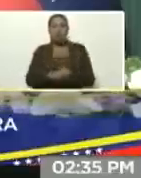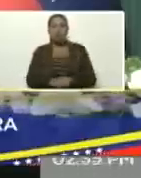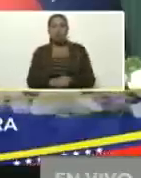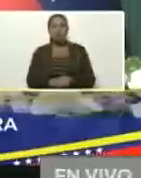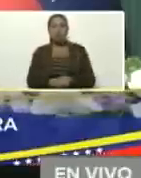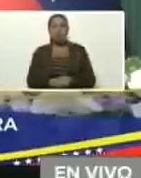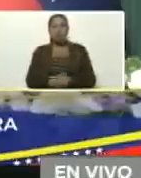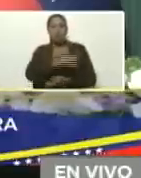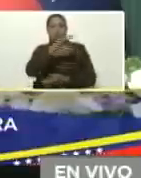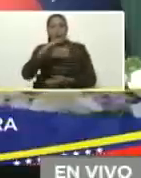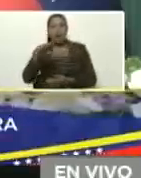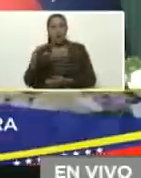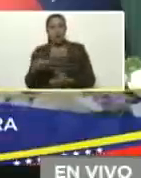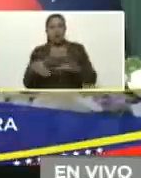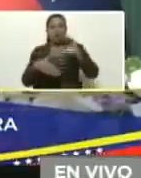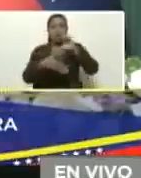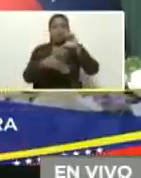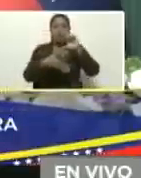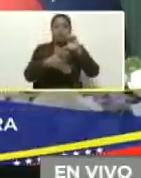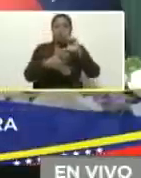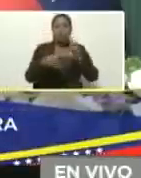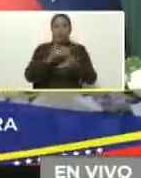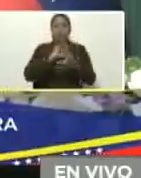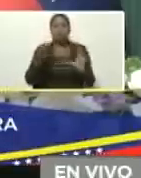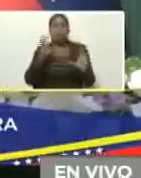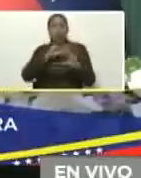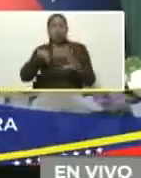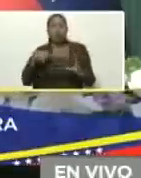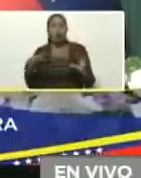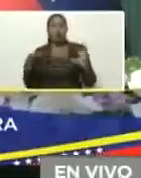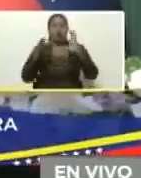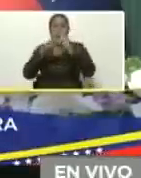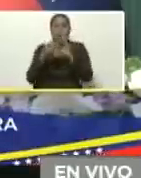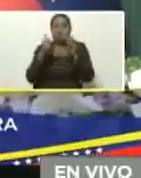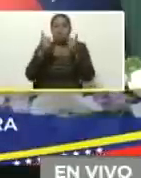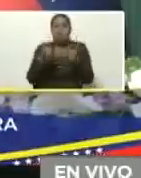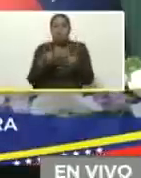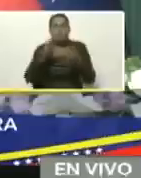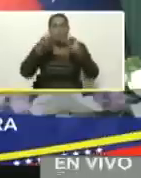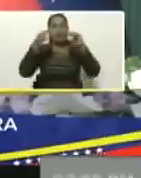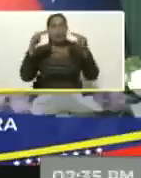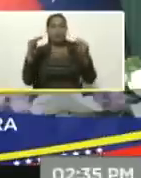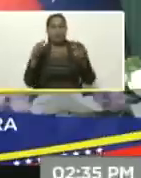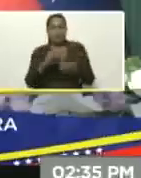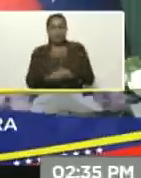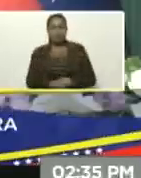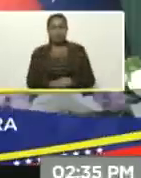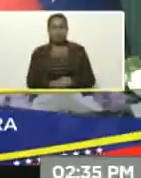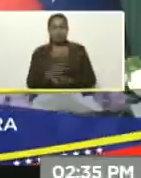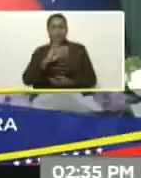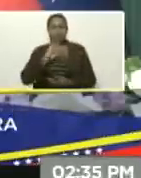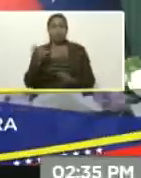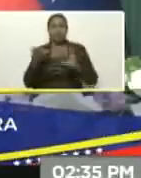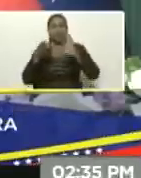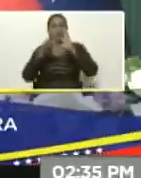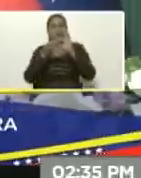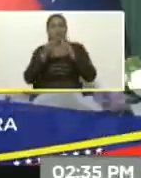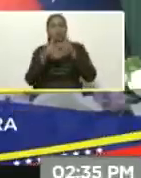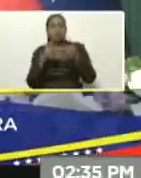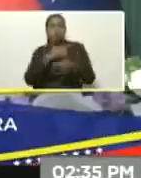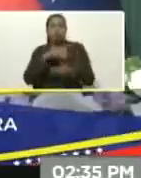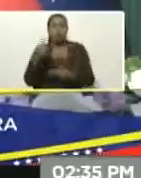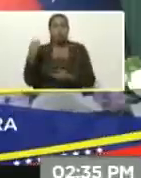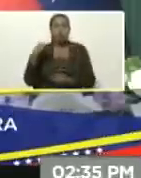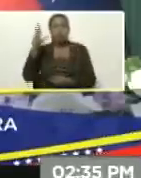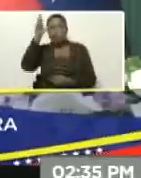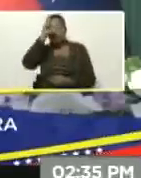el Caribe, desde América Latina, y nos articulamos para el bien, para la paz. Porque esta alianza y esta articulación que tenemos con